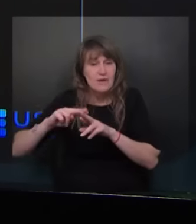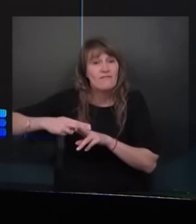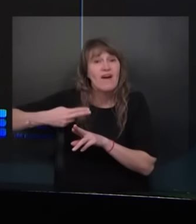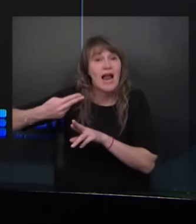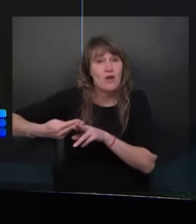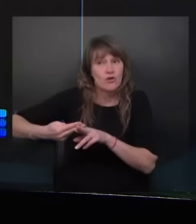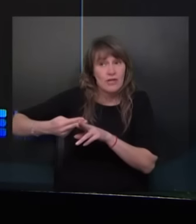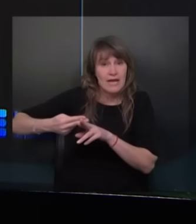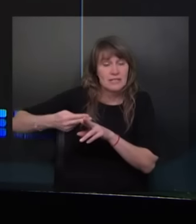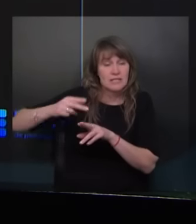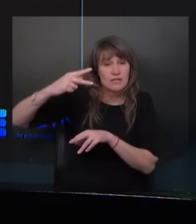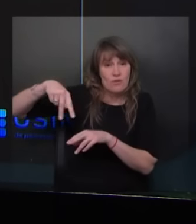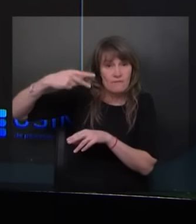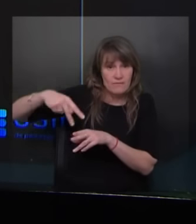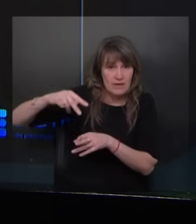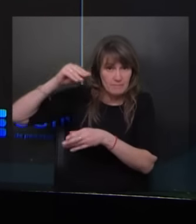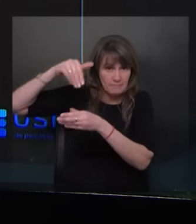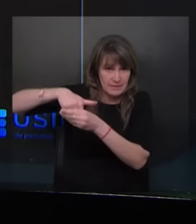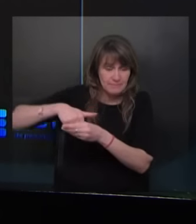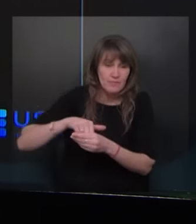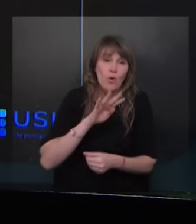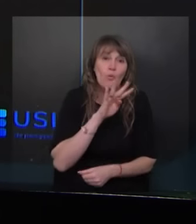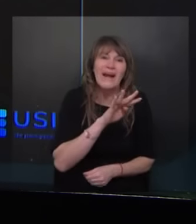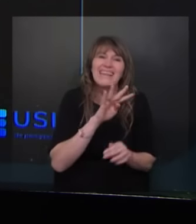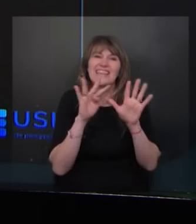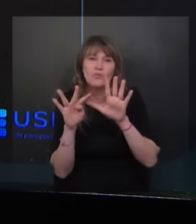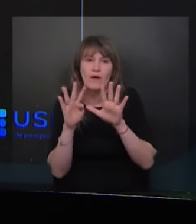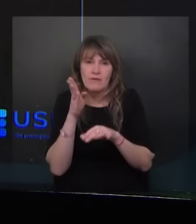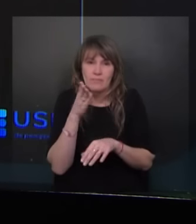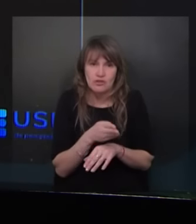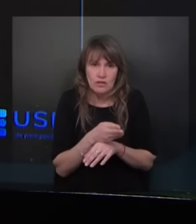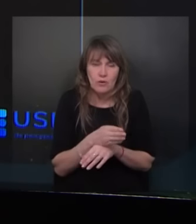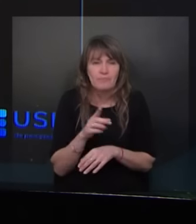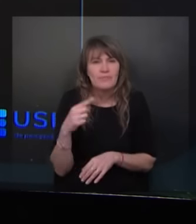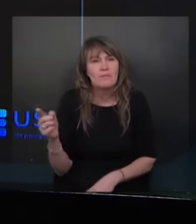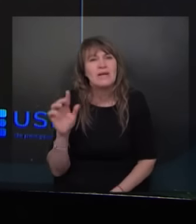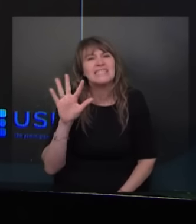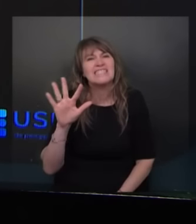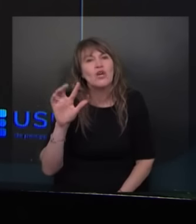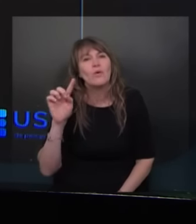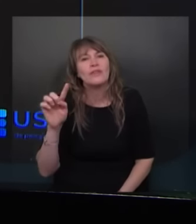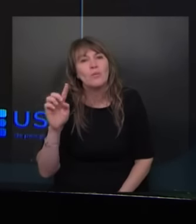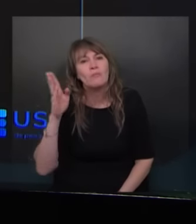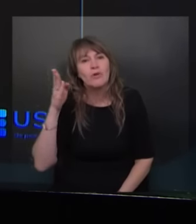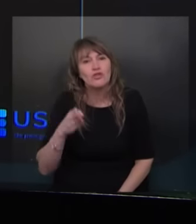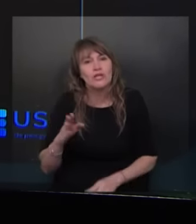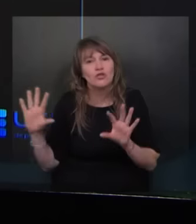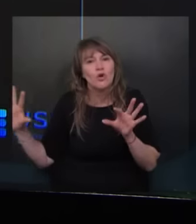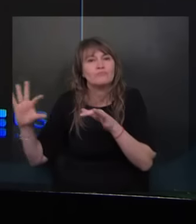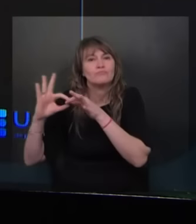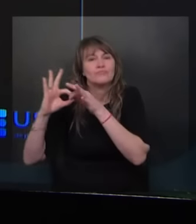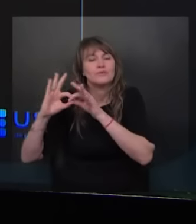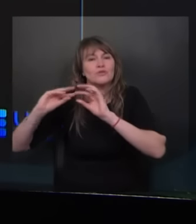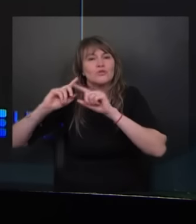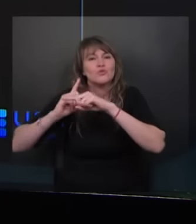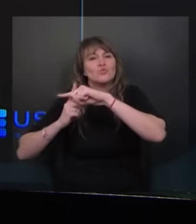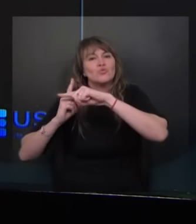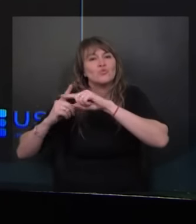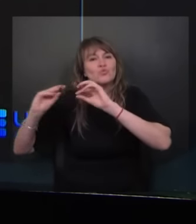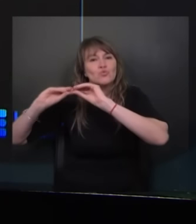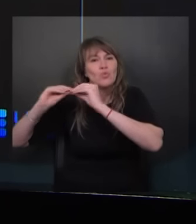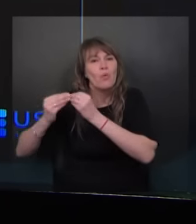frente amplio tiene este 49 por y hay un 51 de la suma de la coalición O sea vemos que la coalición ha